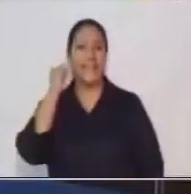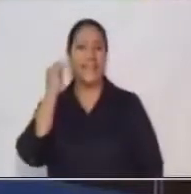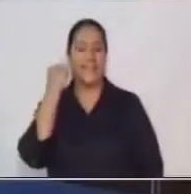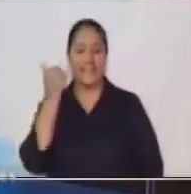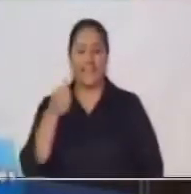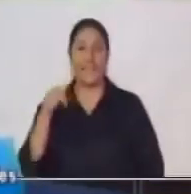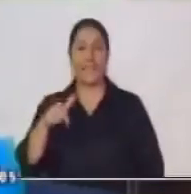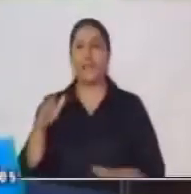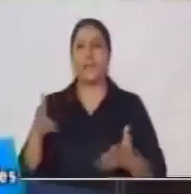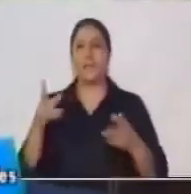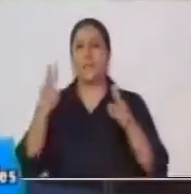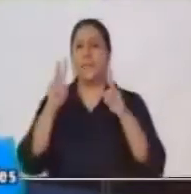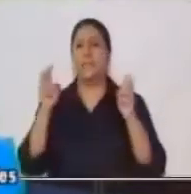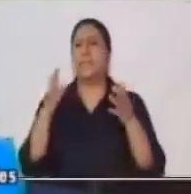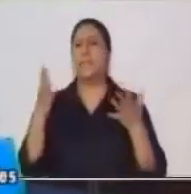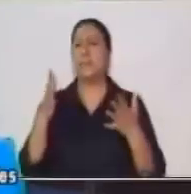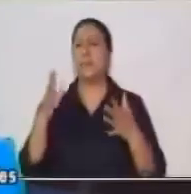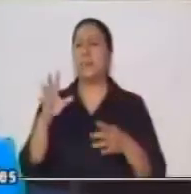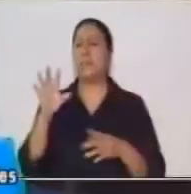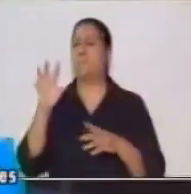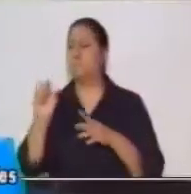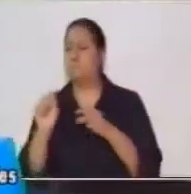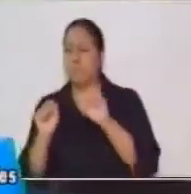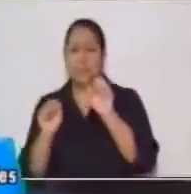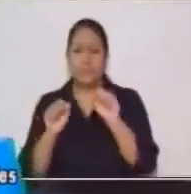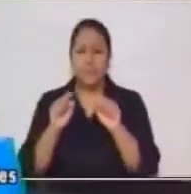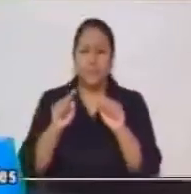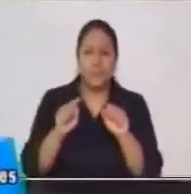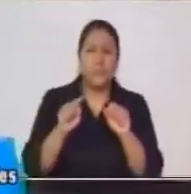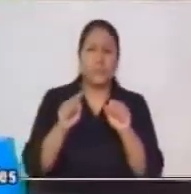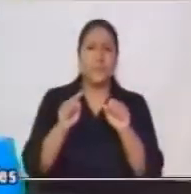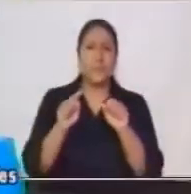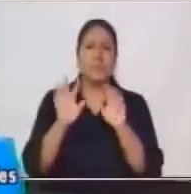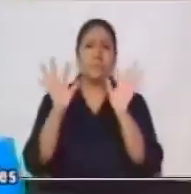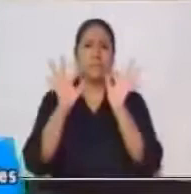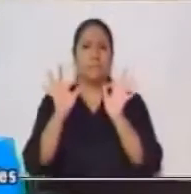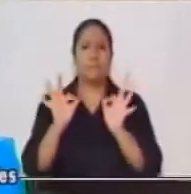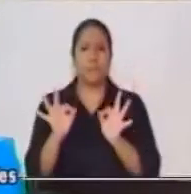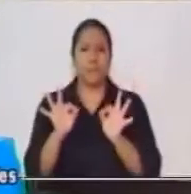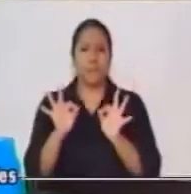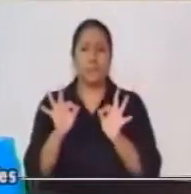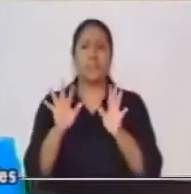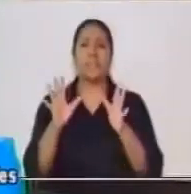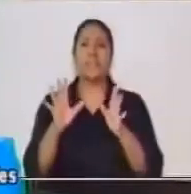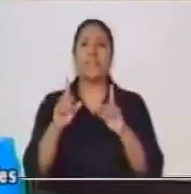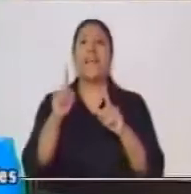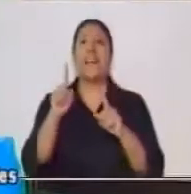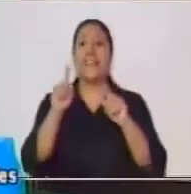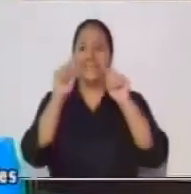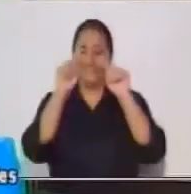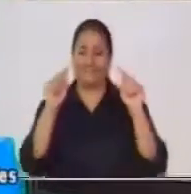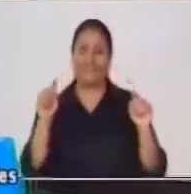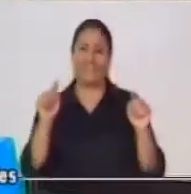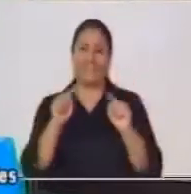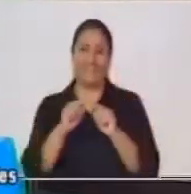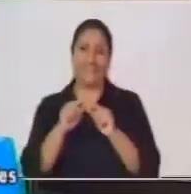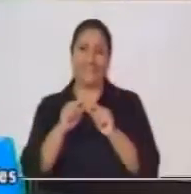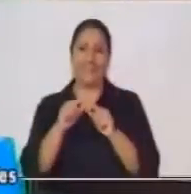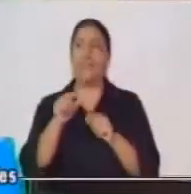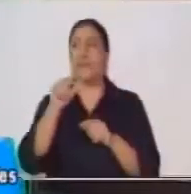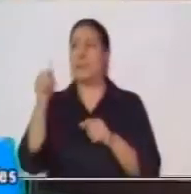tema de identifica patrones en gráficas generadas en qué parte, en triángulos y